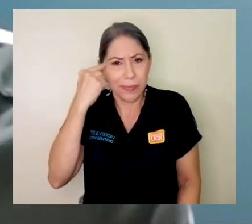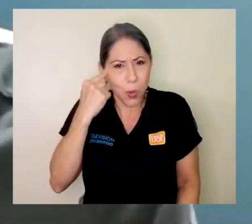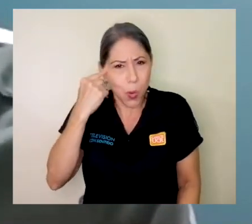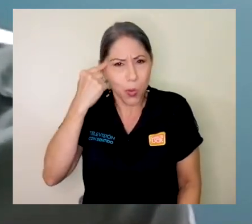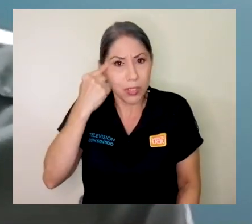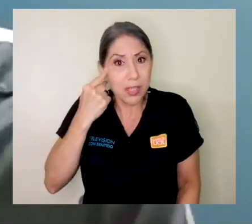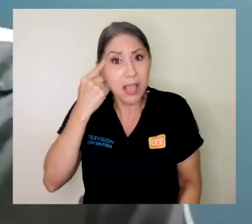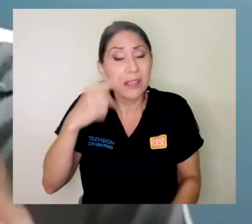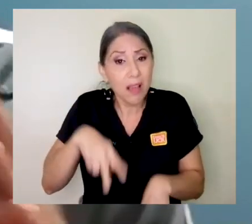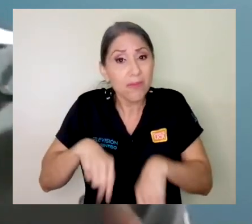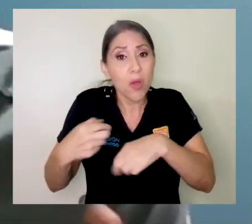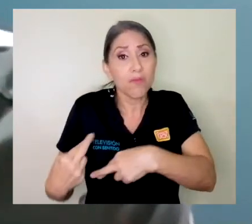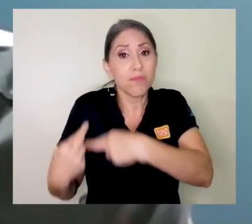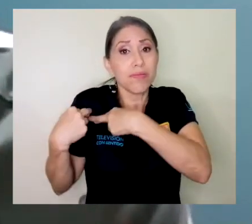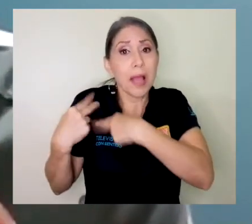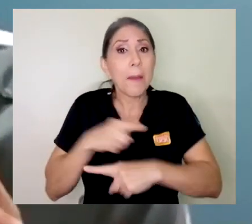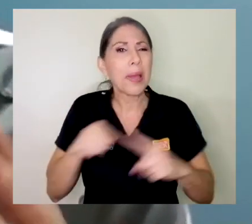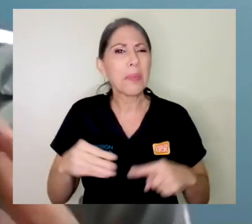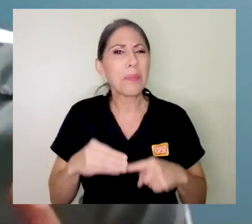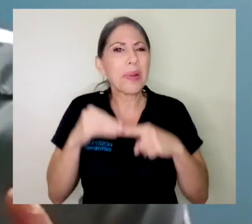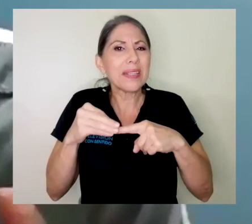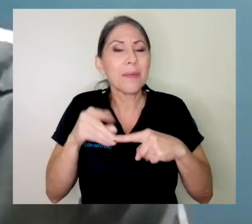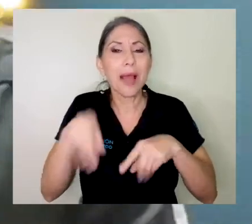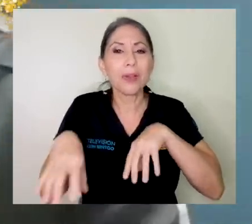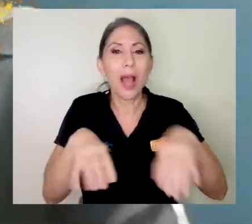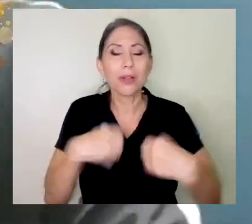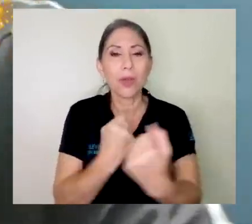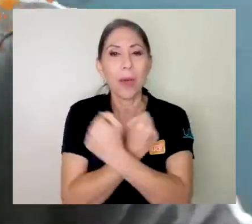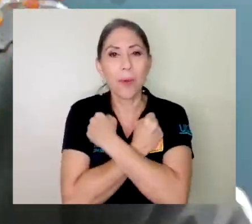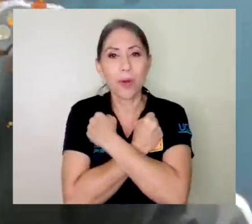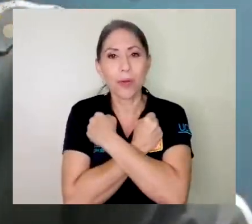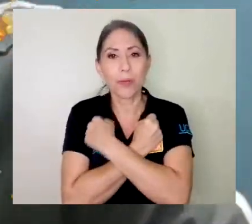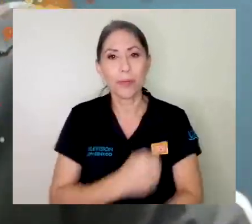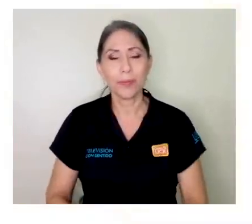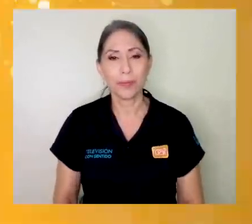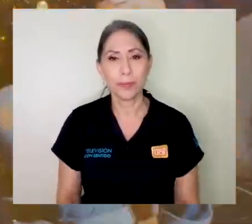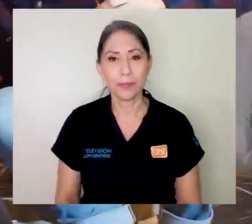de responsabilidad, pero por encima de todo es un acto de amor.